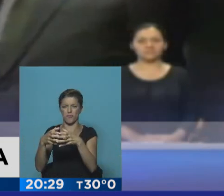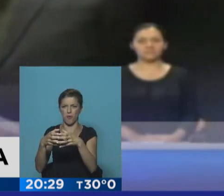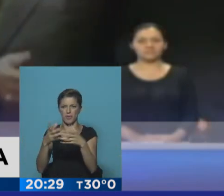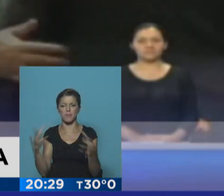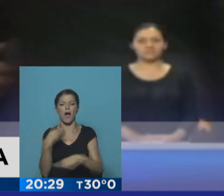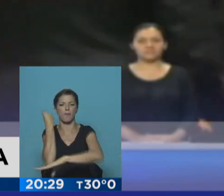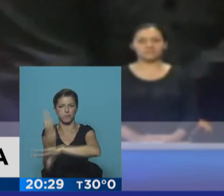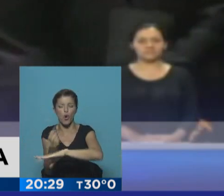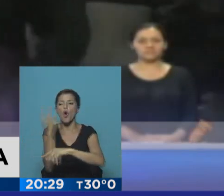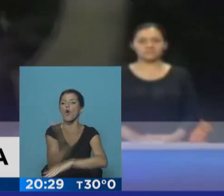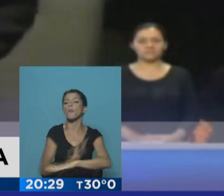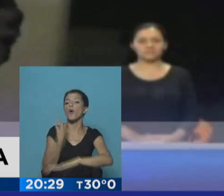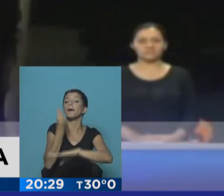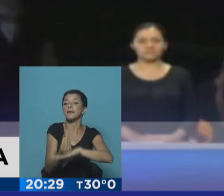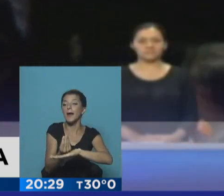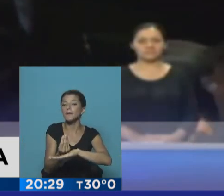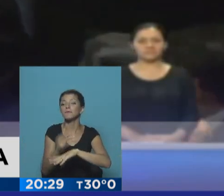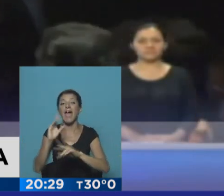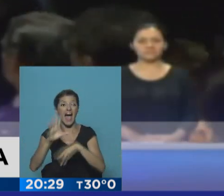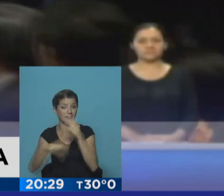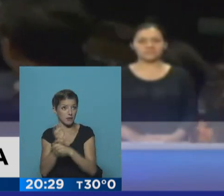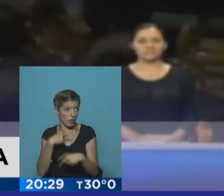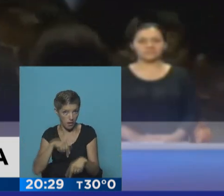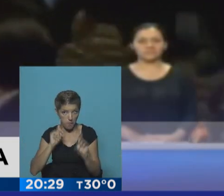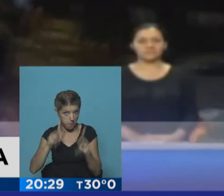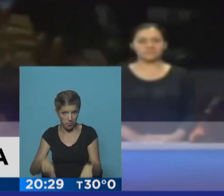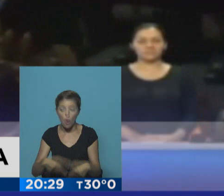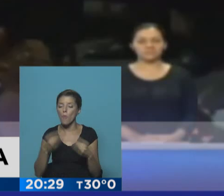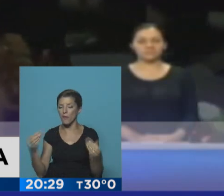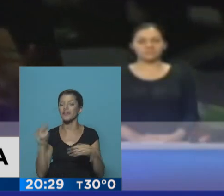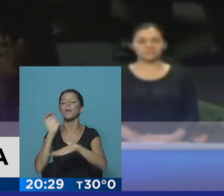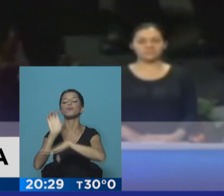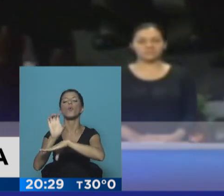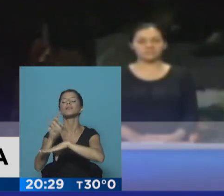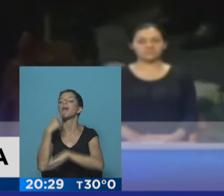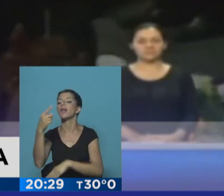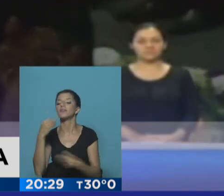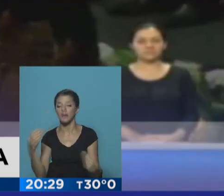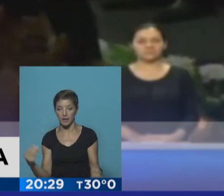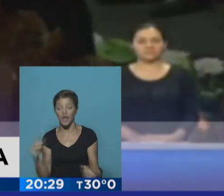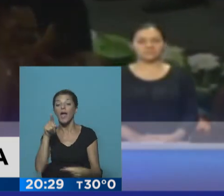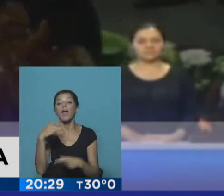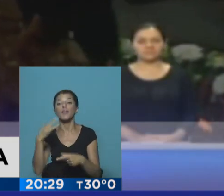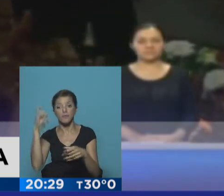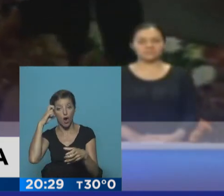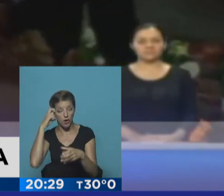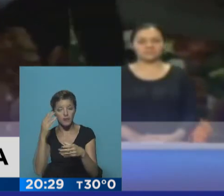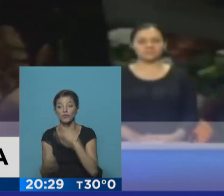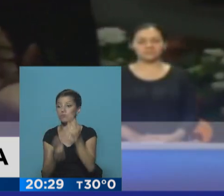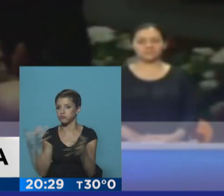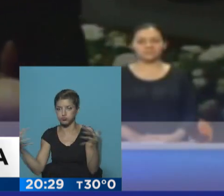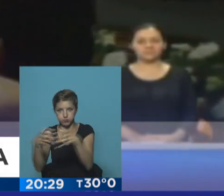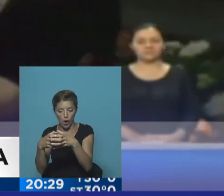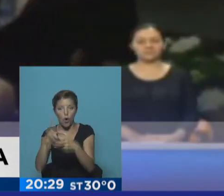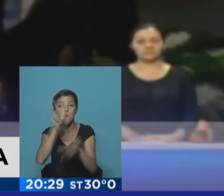iba a gobernar. Esto todavía no se lo sabe, porque en Guatemala lo que dicen es que tuvo que armar el gabinete a último momento con